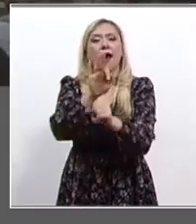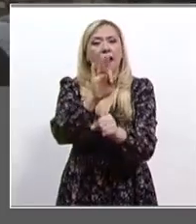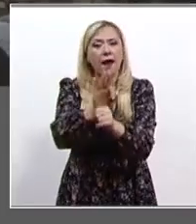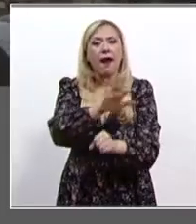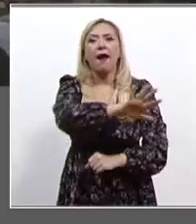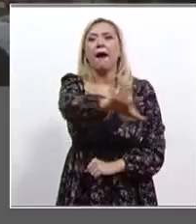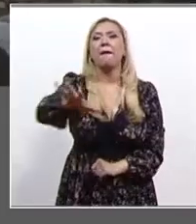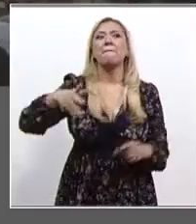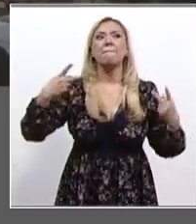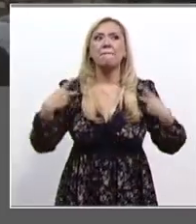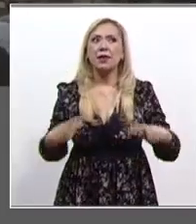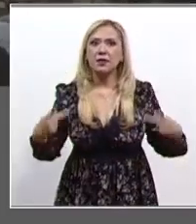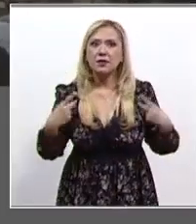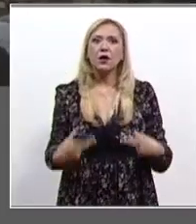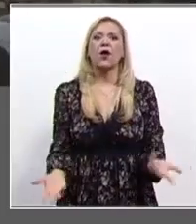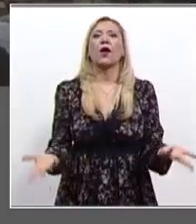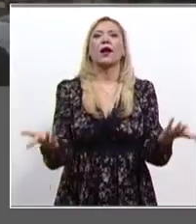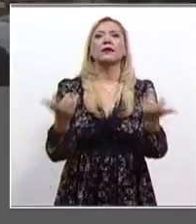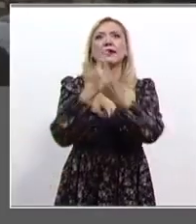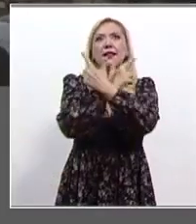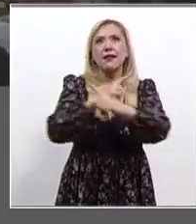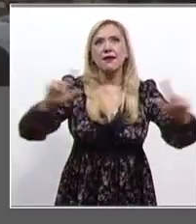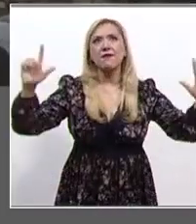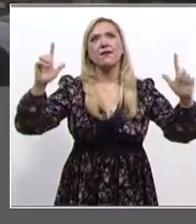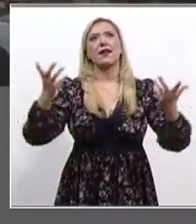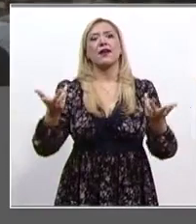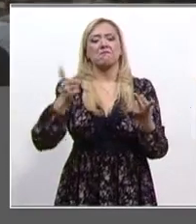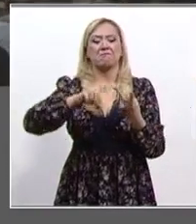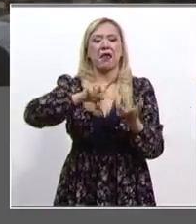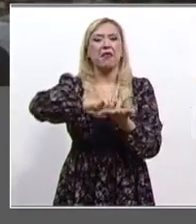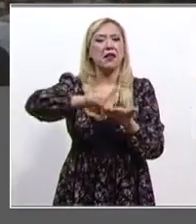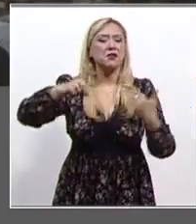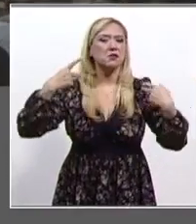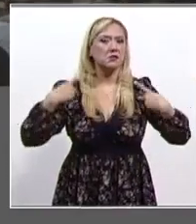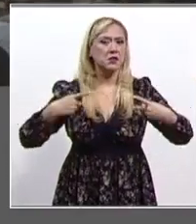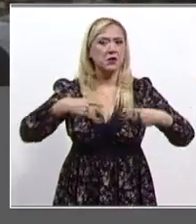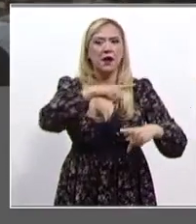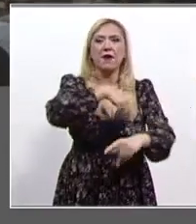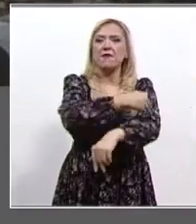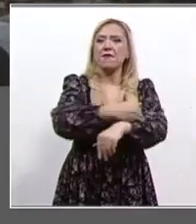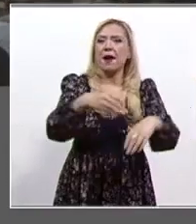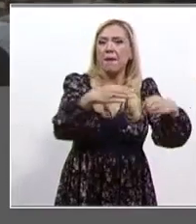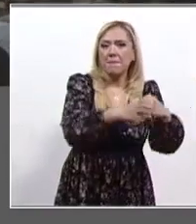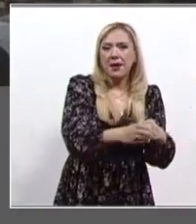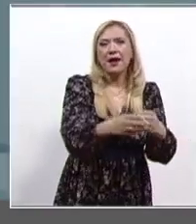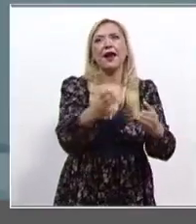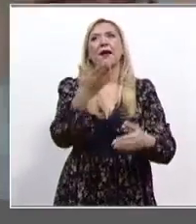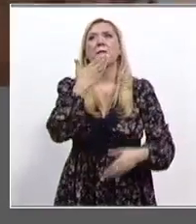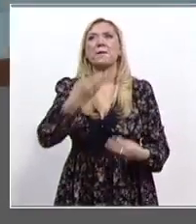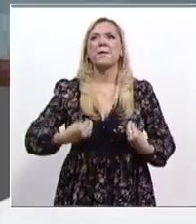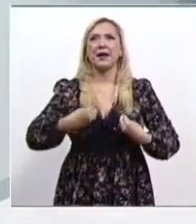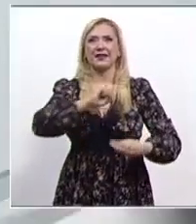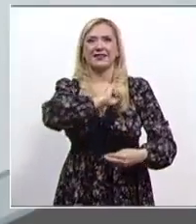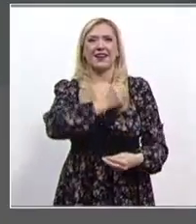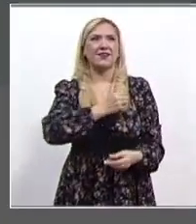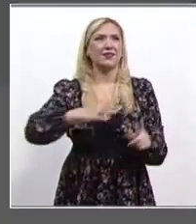de la sociedad, como la libertad, los derechos de una familia y a un medio ambiente sano.